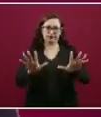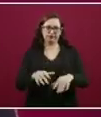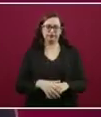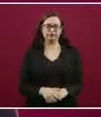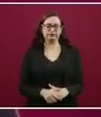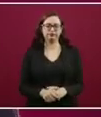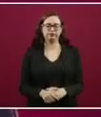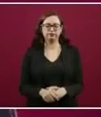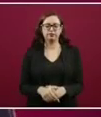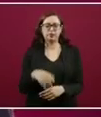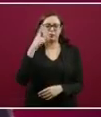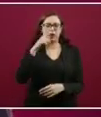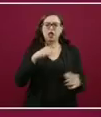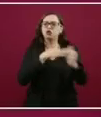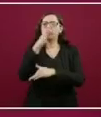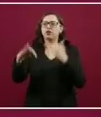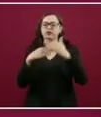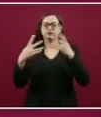para que se conozca,